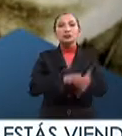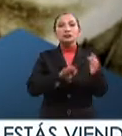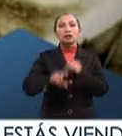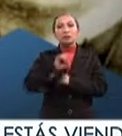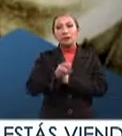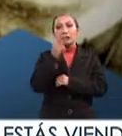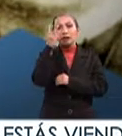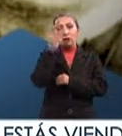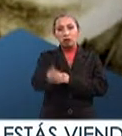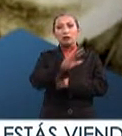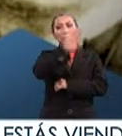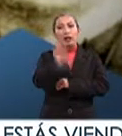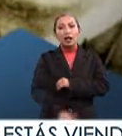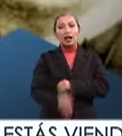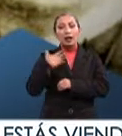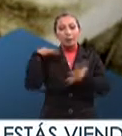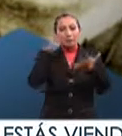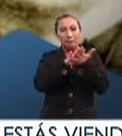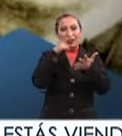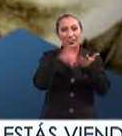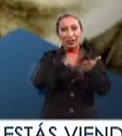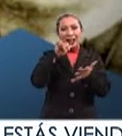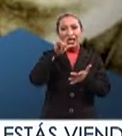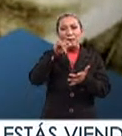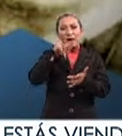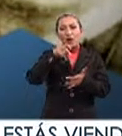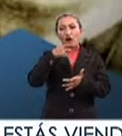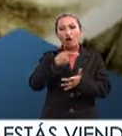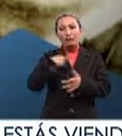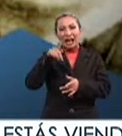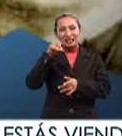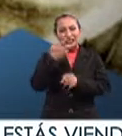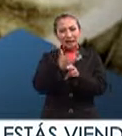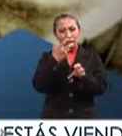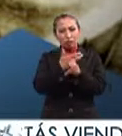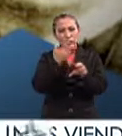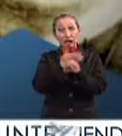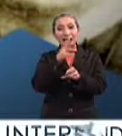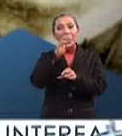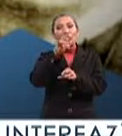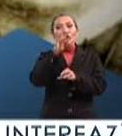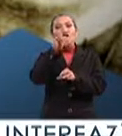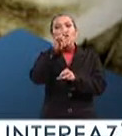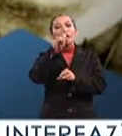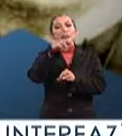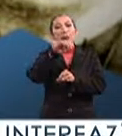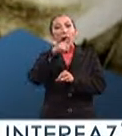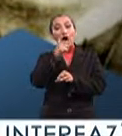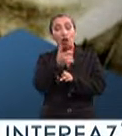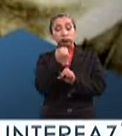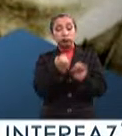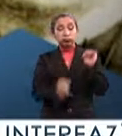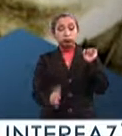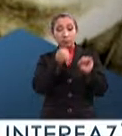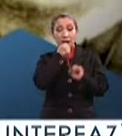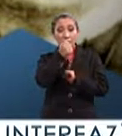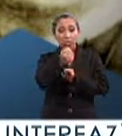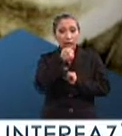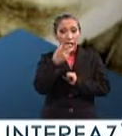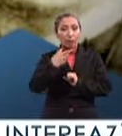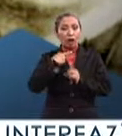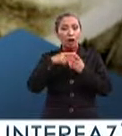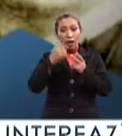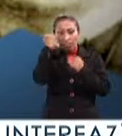En 1922 muere en la prisión de Leavenworth, Kansas, Estados Unidos, Ricardo Flores Magón, destacado